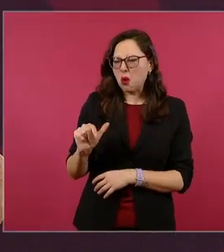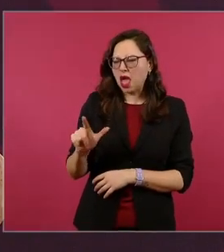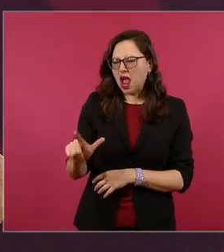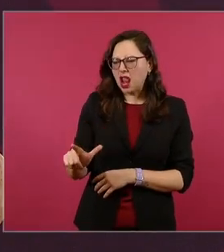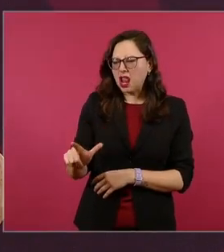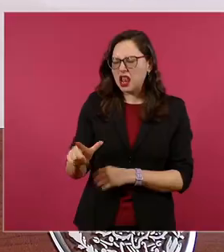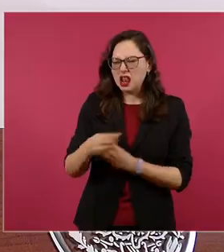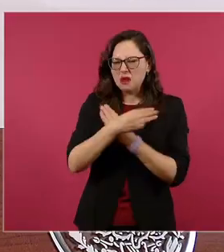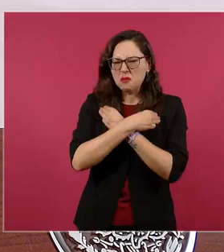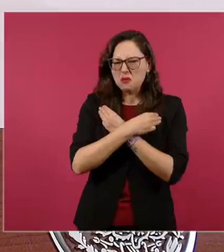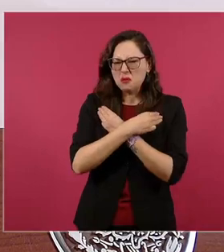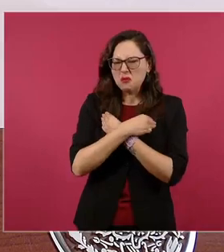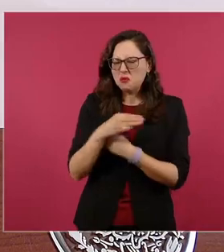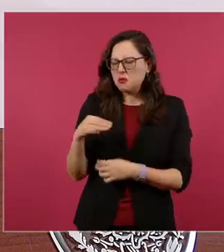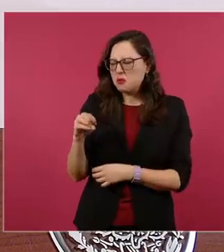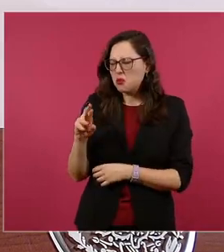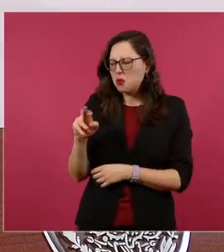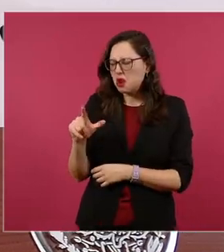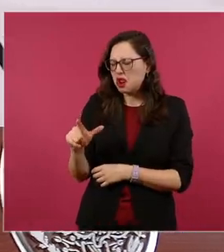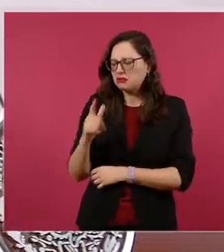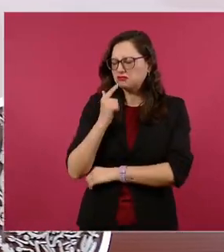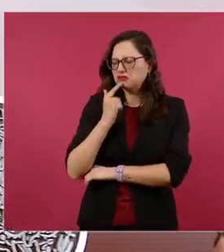y que sirve para pura…